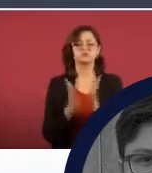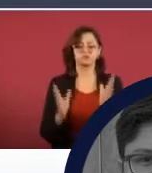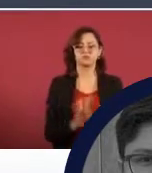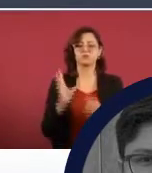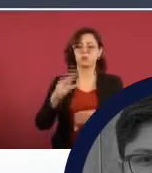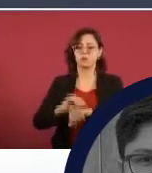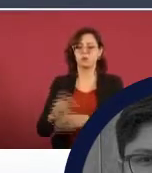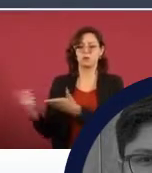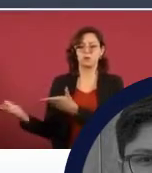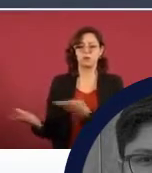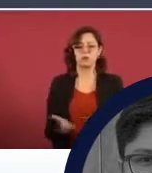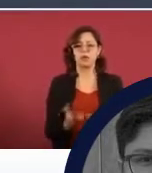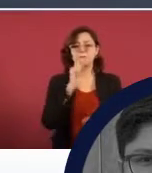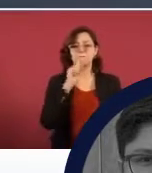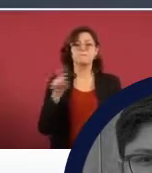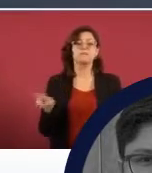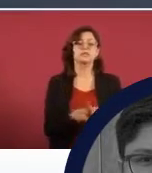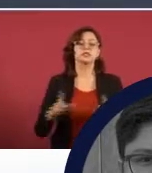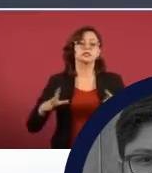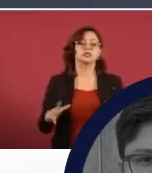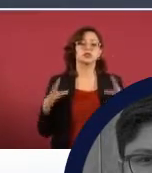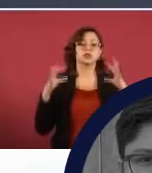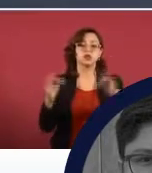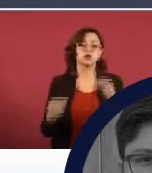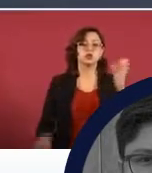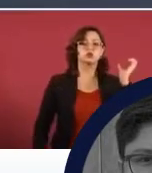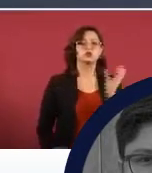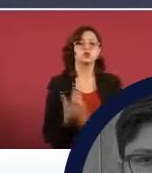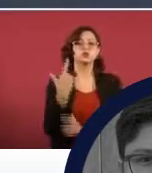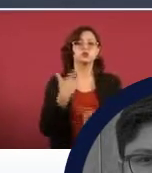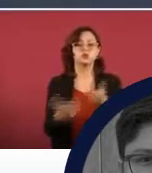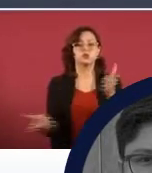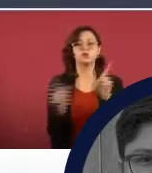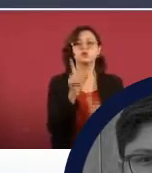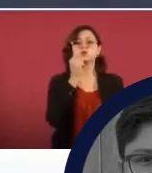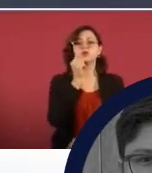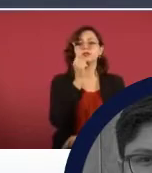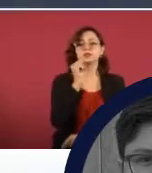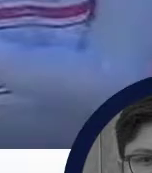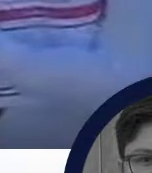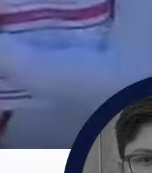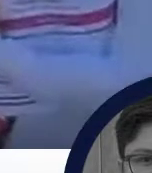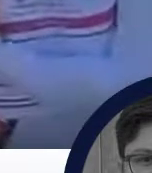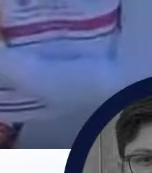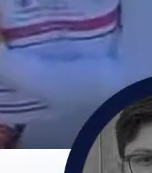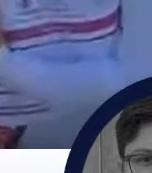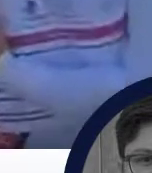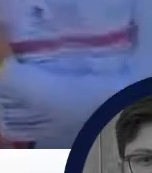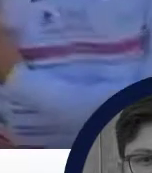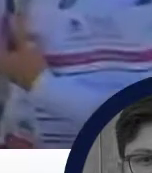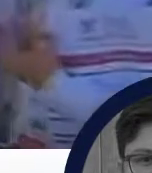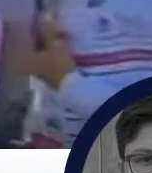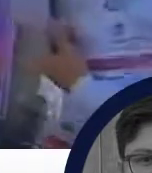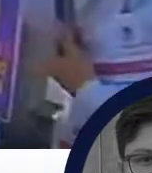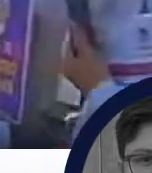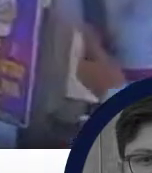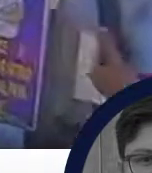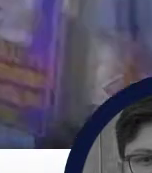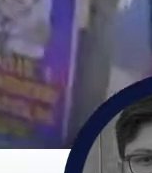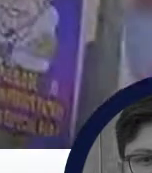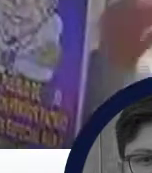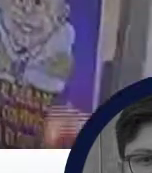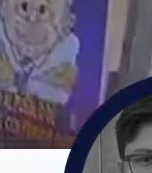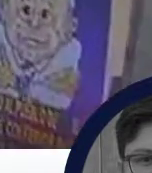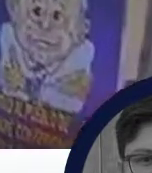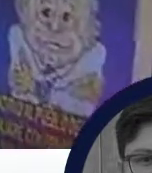refiere. Sin duda, ¿qué destacarías tú, por ejemplo, de lo que se expone ayer, Gibran,